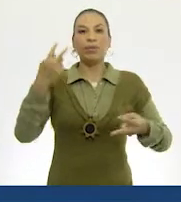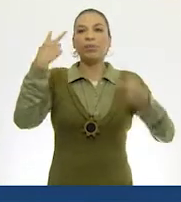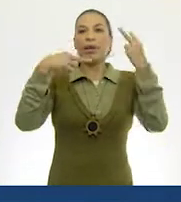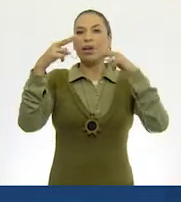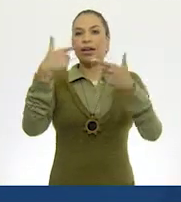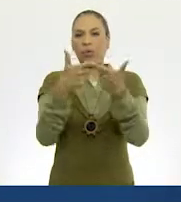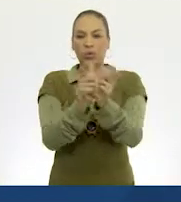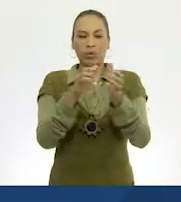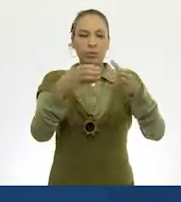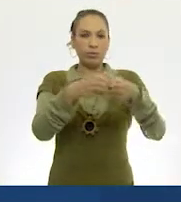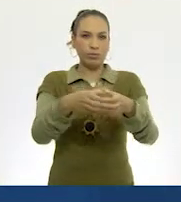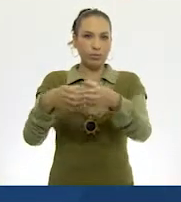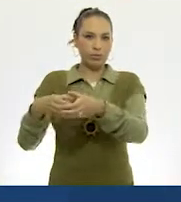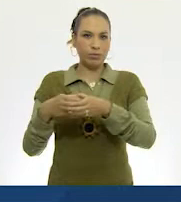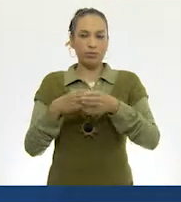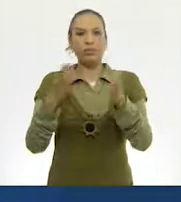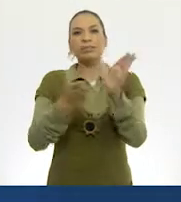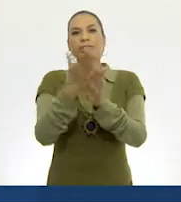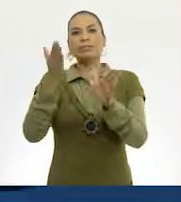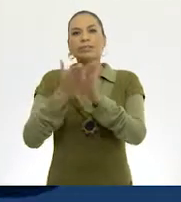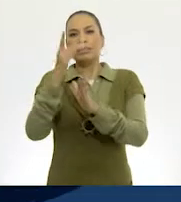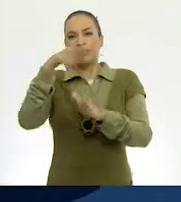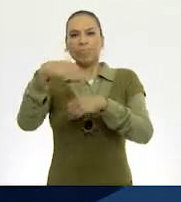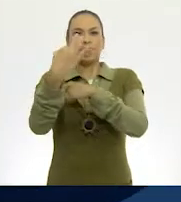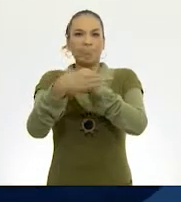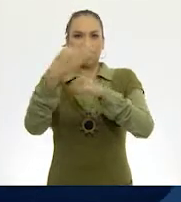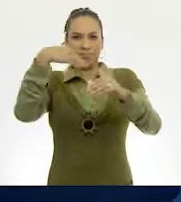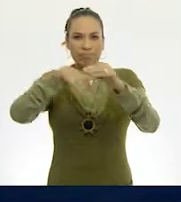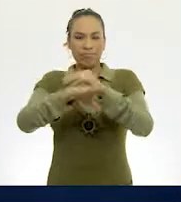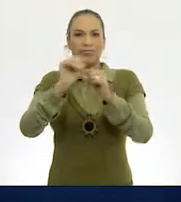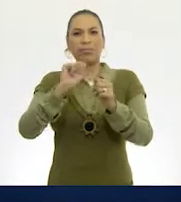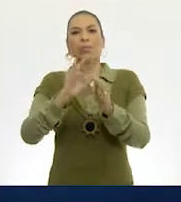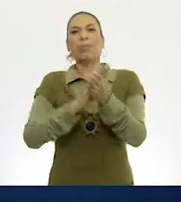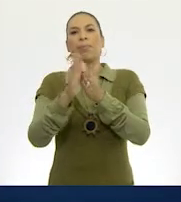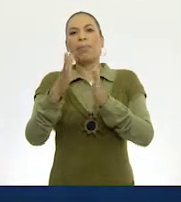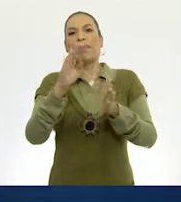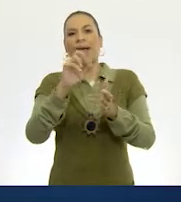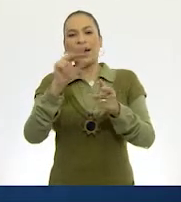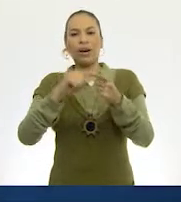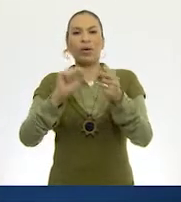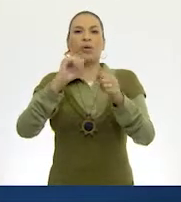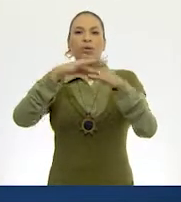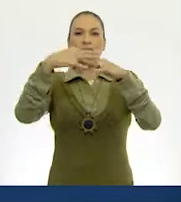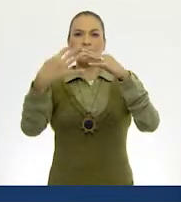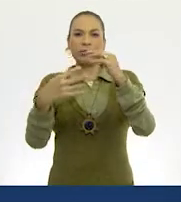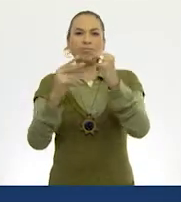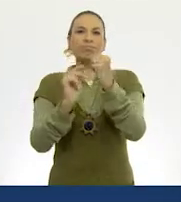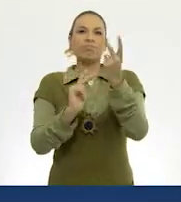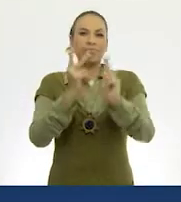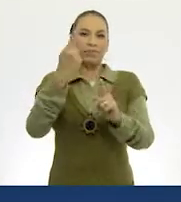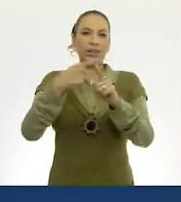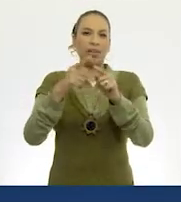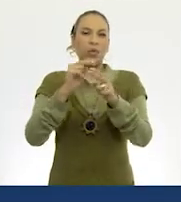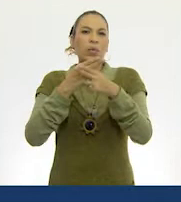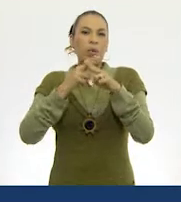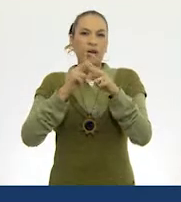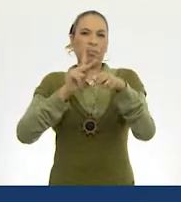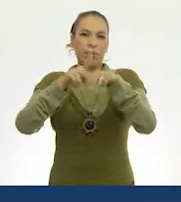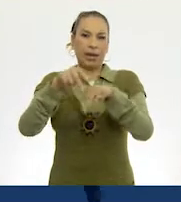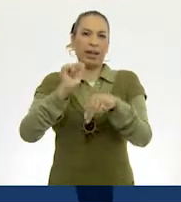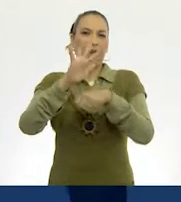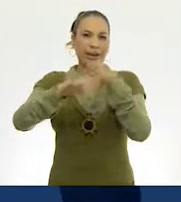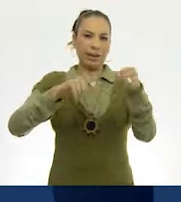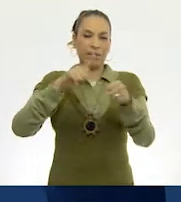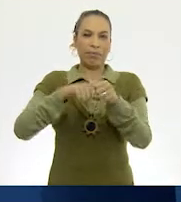en pequeñas bandas y construían albergues provisionales con barro, ramas, huesos y pieles de animales. La caza era